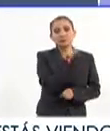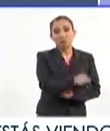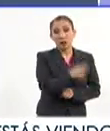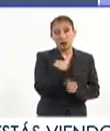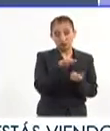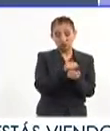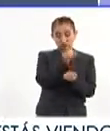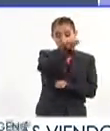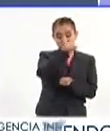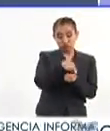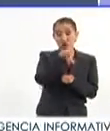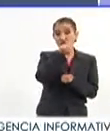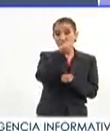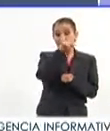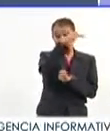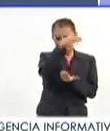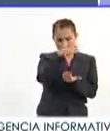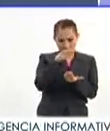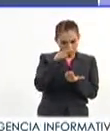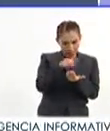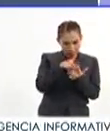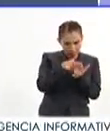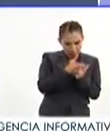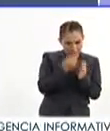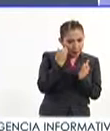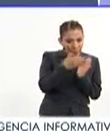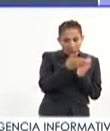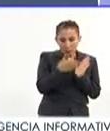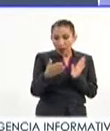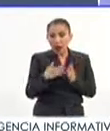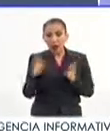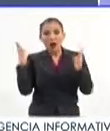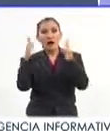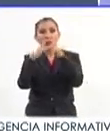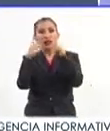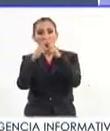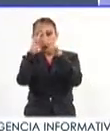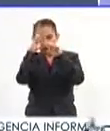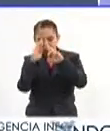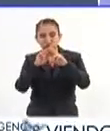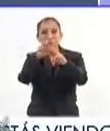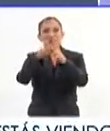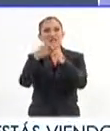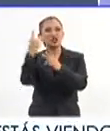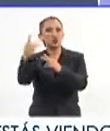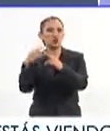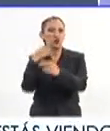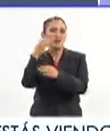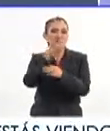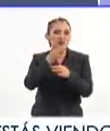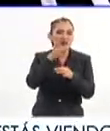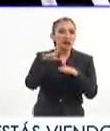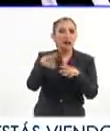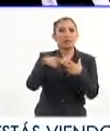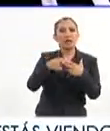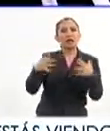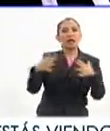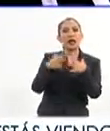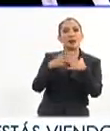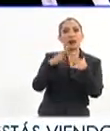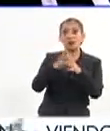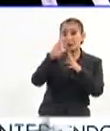pauta para los rituales, es el periodo cuando también se efectúan rituales para las deidades estelares que dan inicio a la guerra